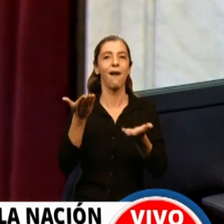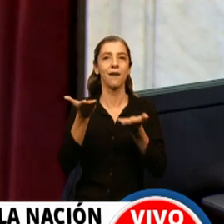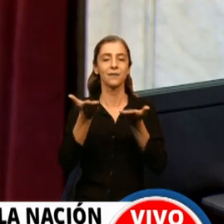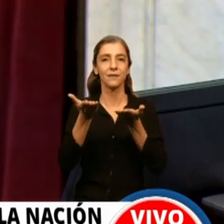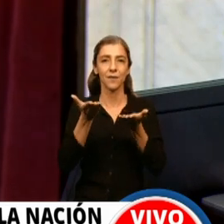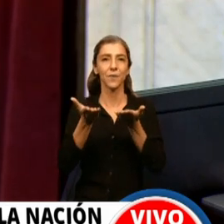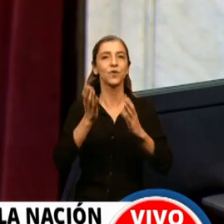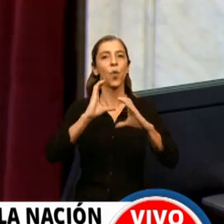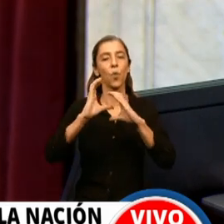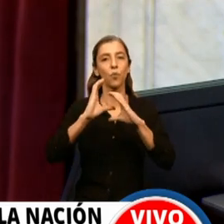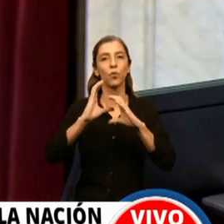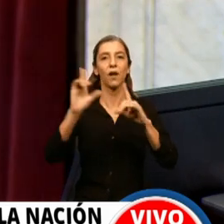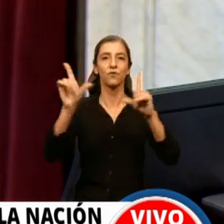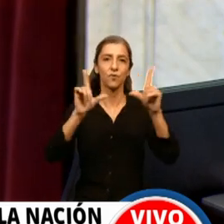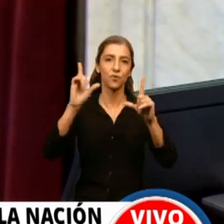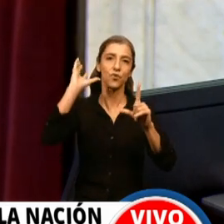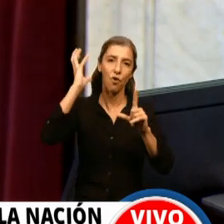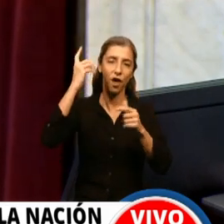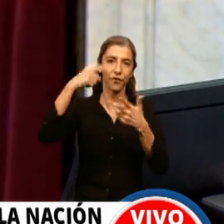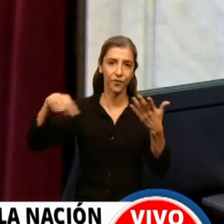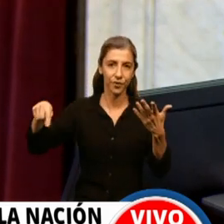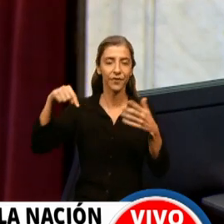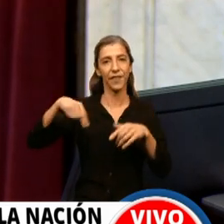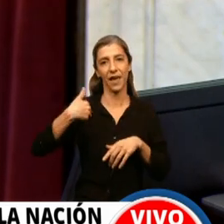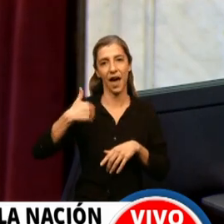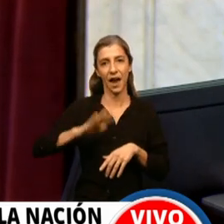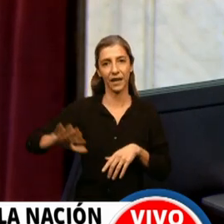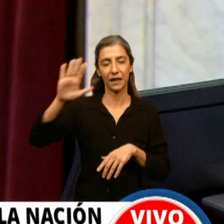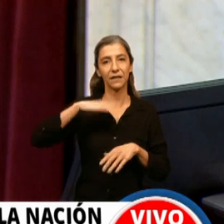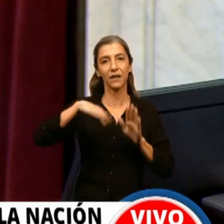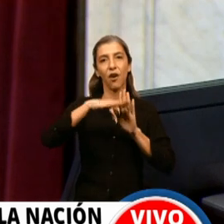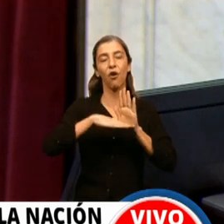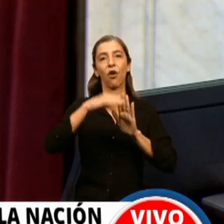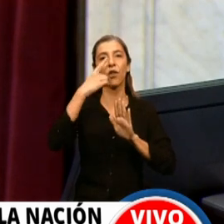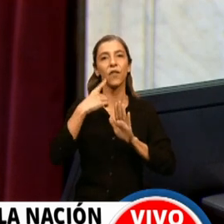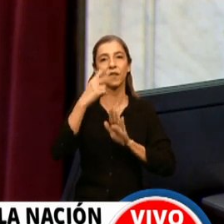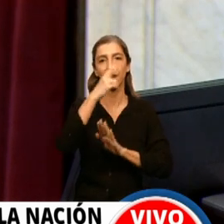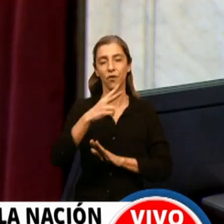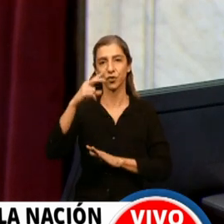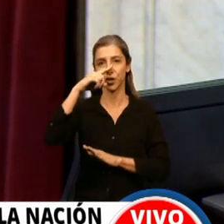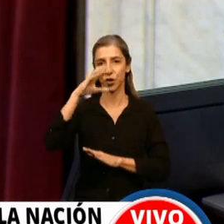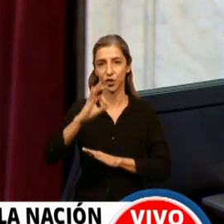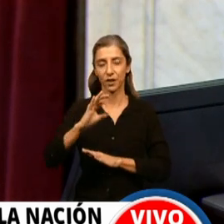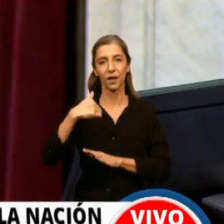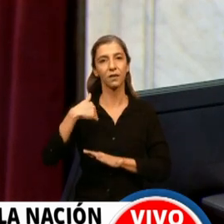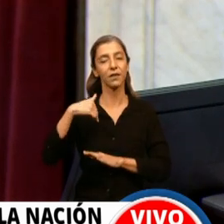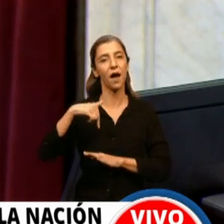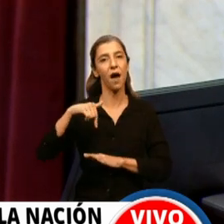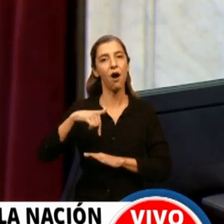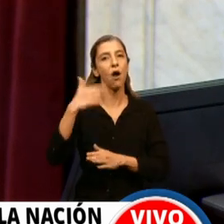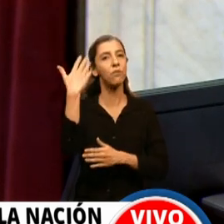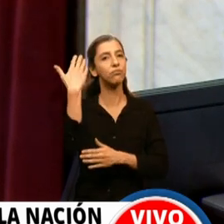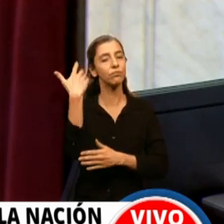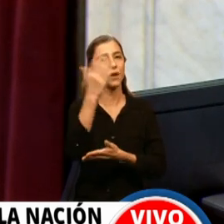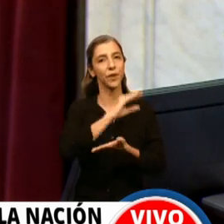audiovisual de la república argentina orden del día 270 tiene la palabra la diputada